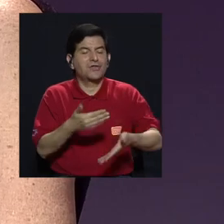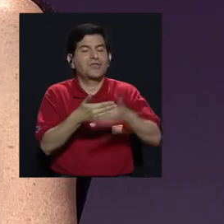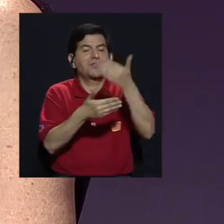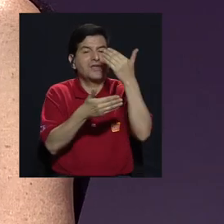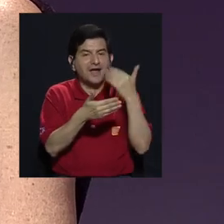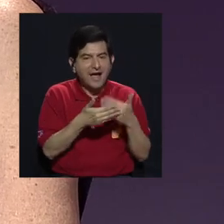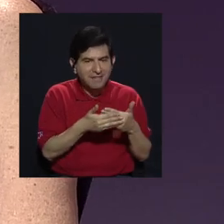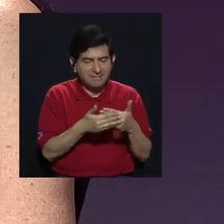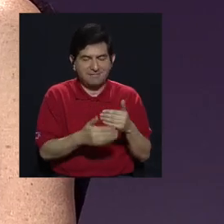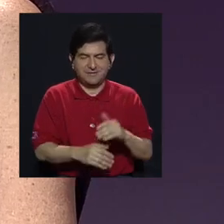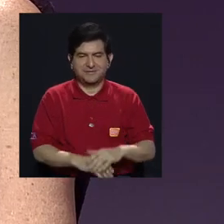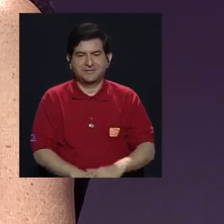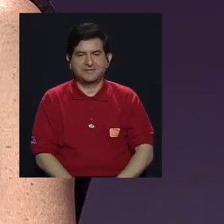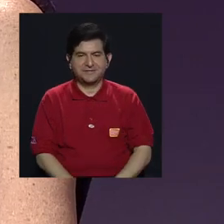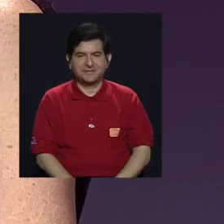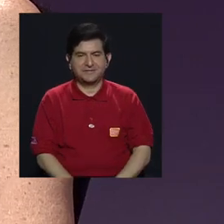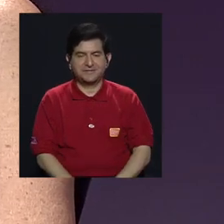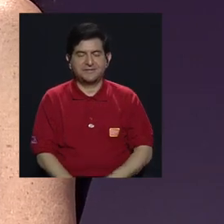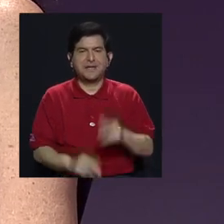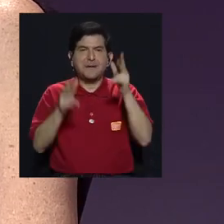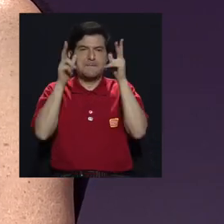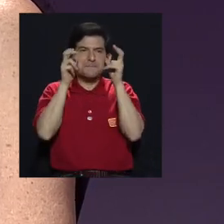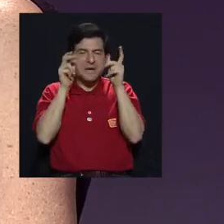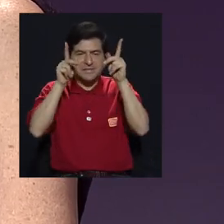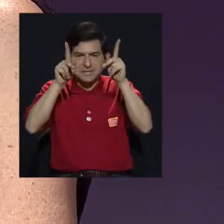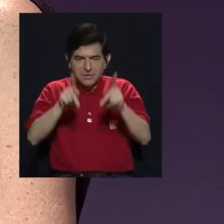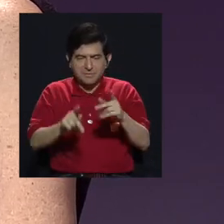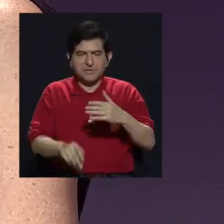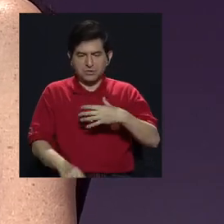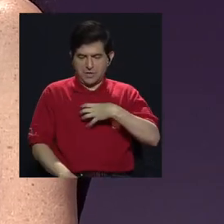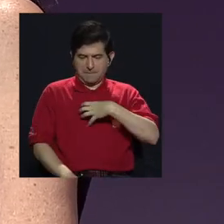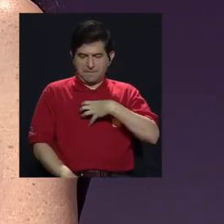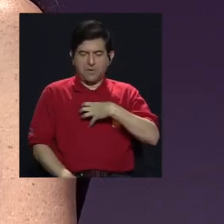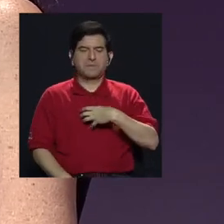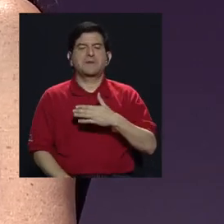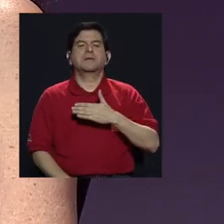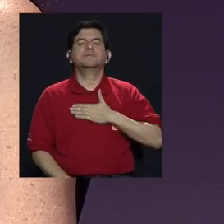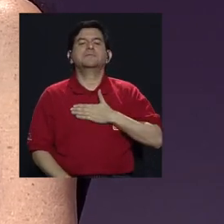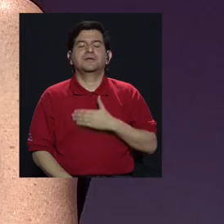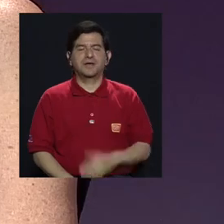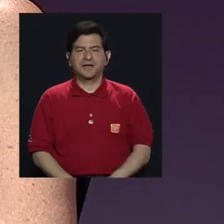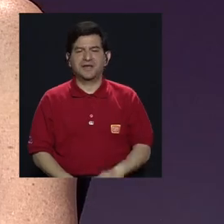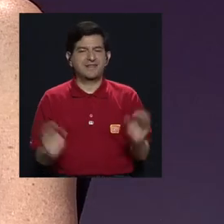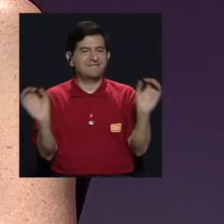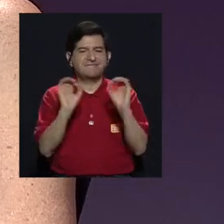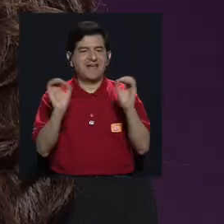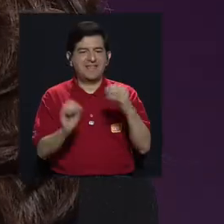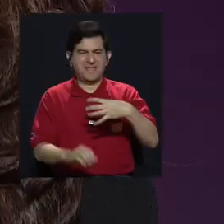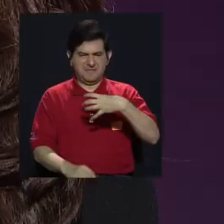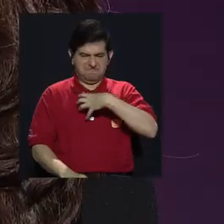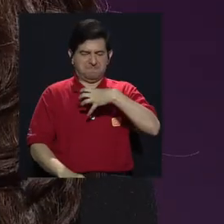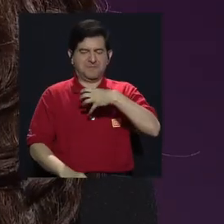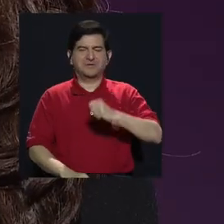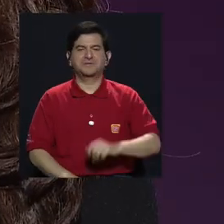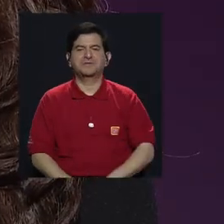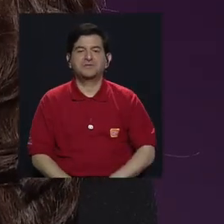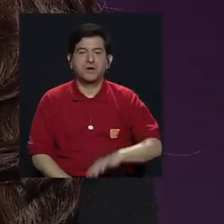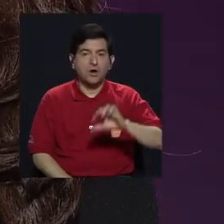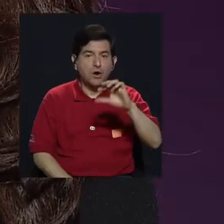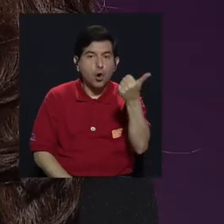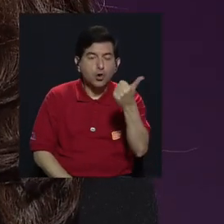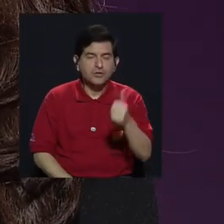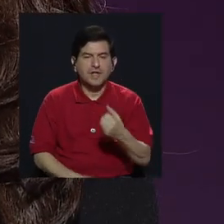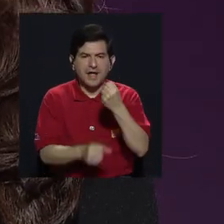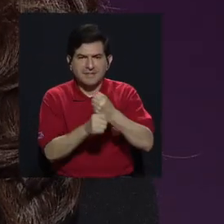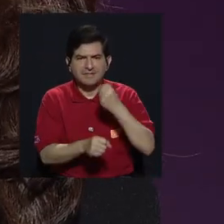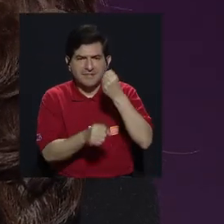antes, la percepción de que la persona me pertenece. O sea, cero posesividad. Otra es